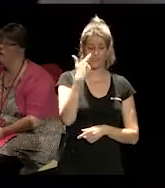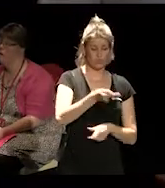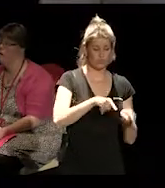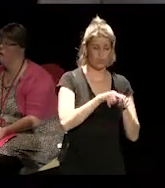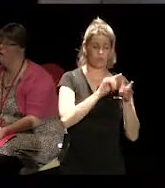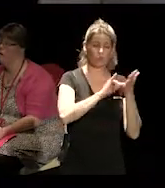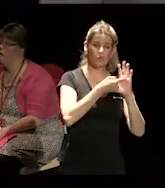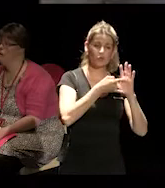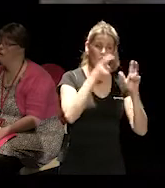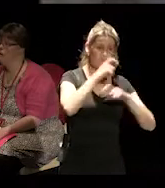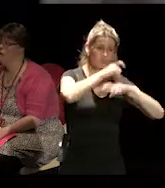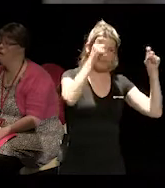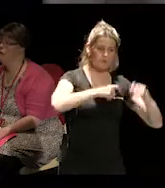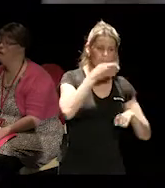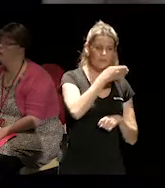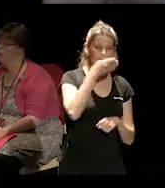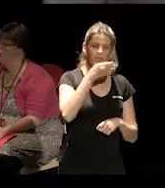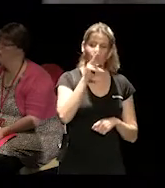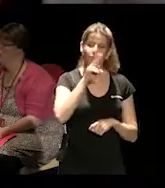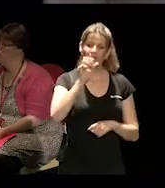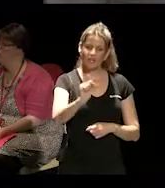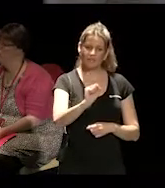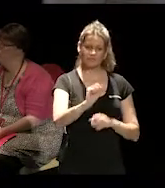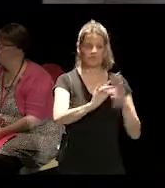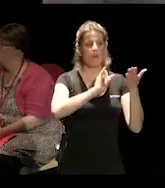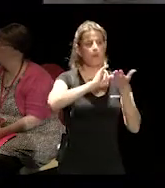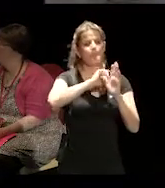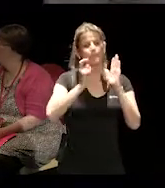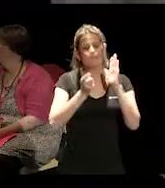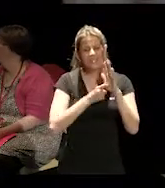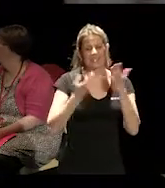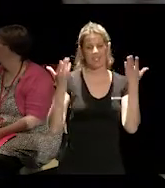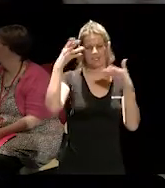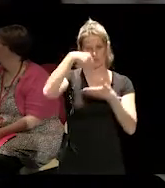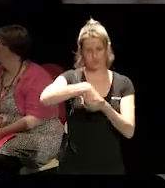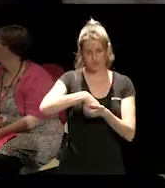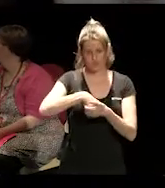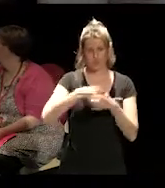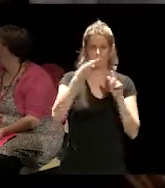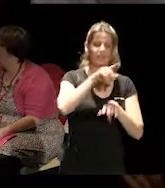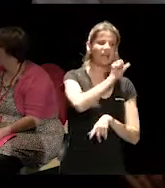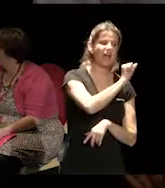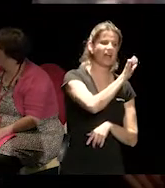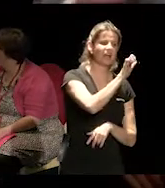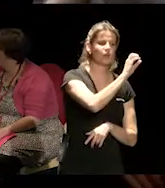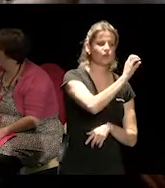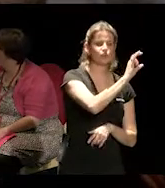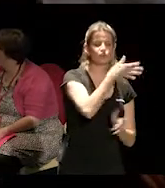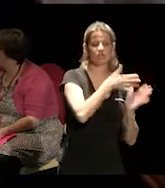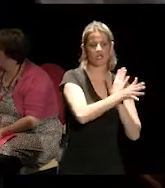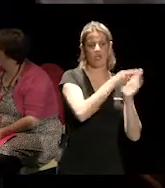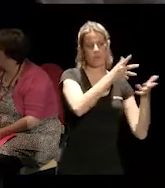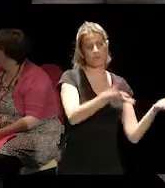de la Fundación BBVA de Plena Inclusión y de AEOS, que es el promotor de toda la actividad. Decir que